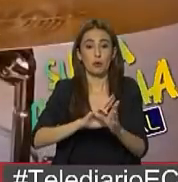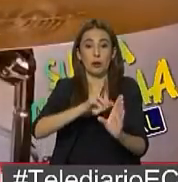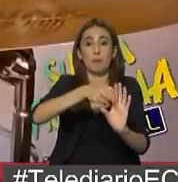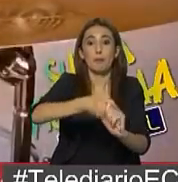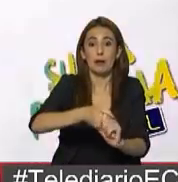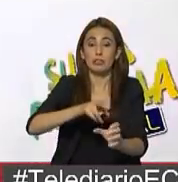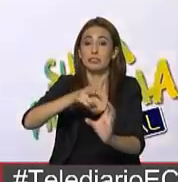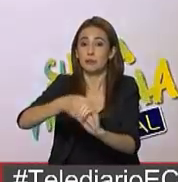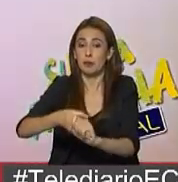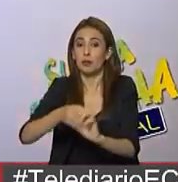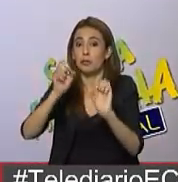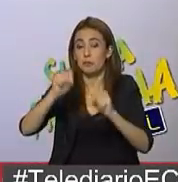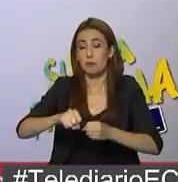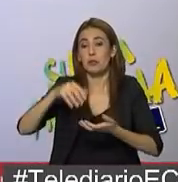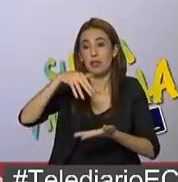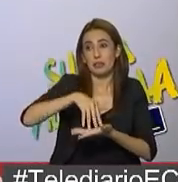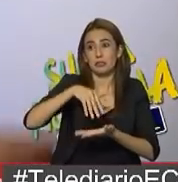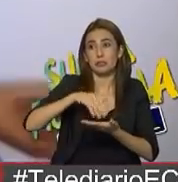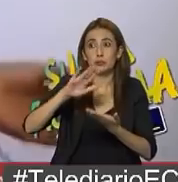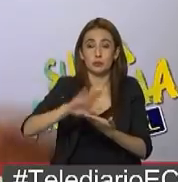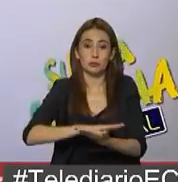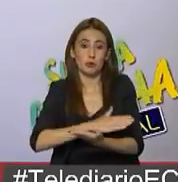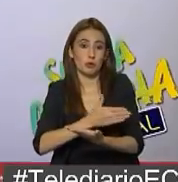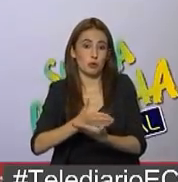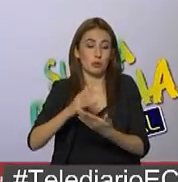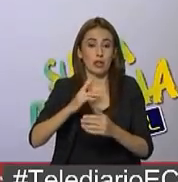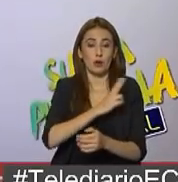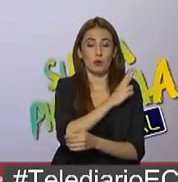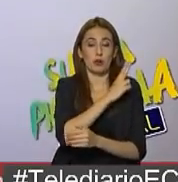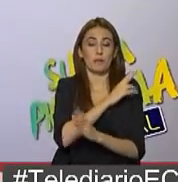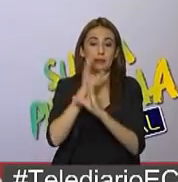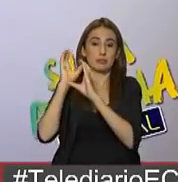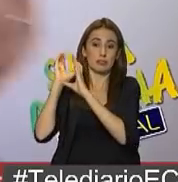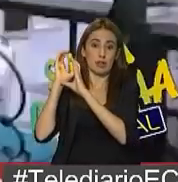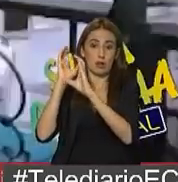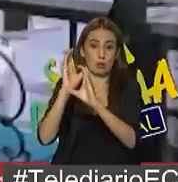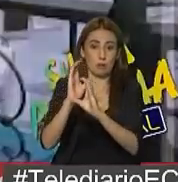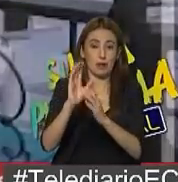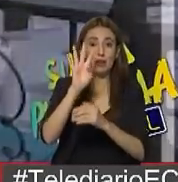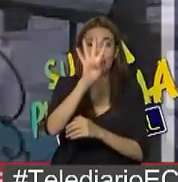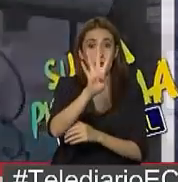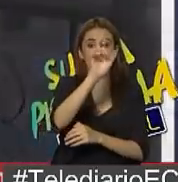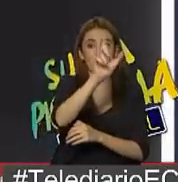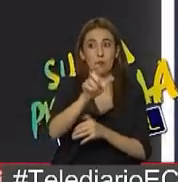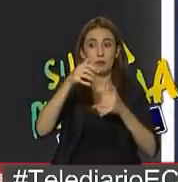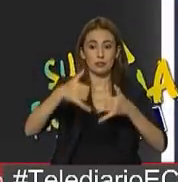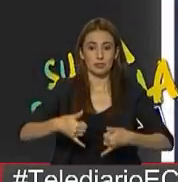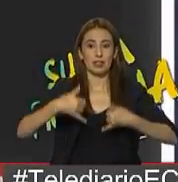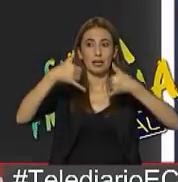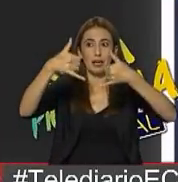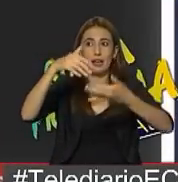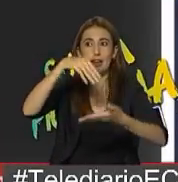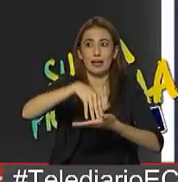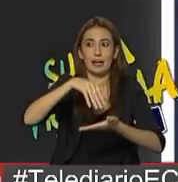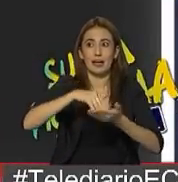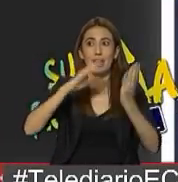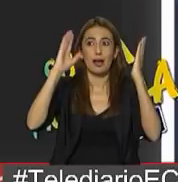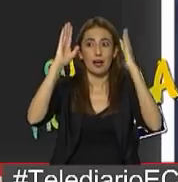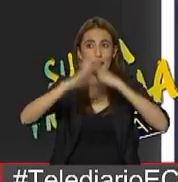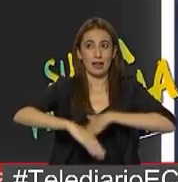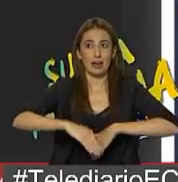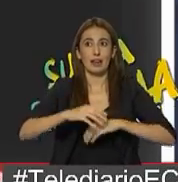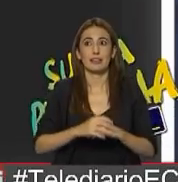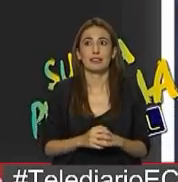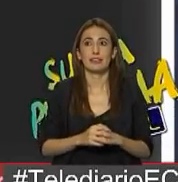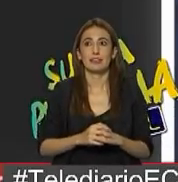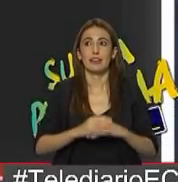parte de la Escuela de Música de la Universidad San Francisco de Quito, y cuatro obtuvieron becas. No, acaban de hacerme, creo